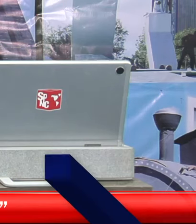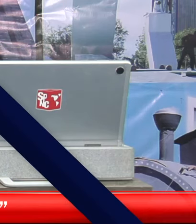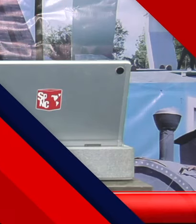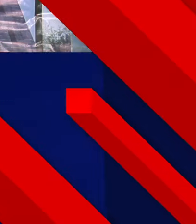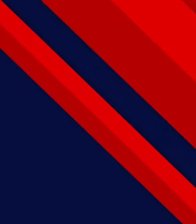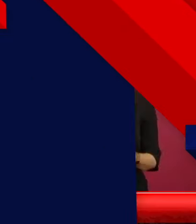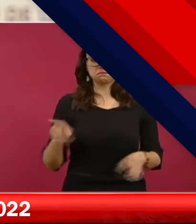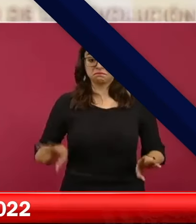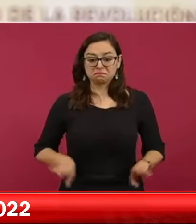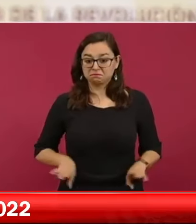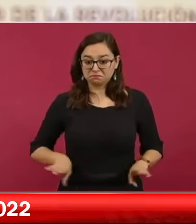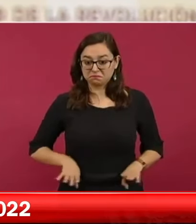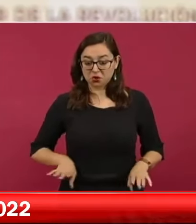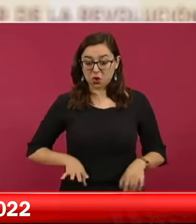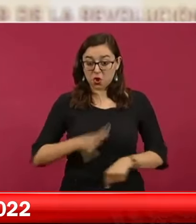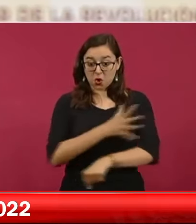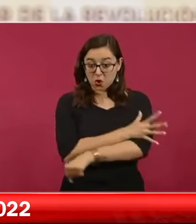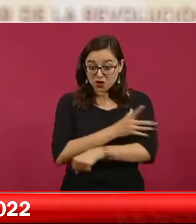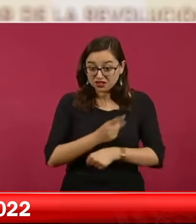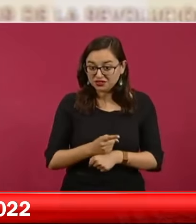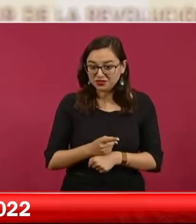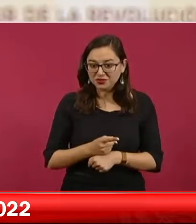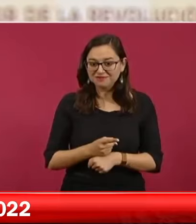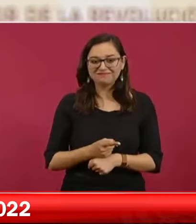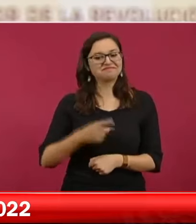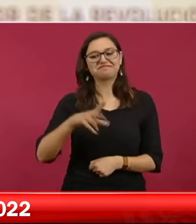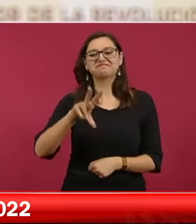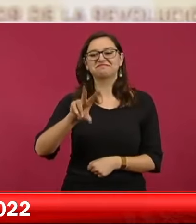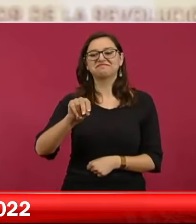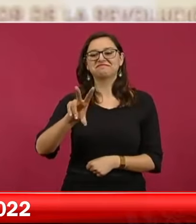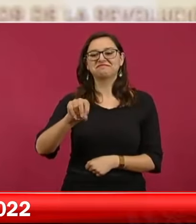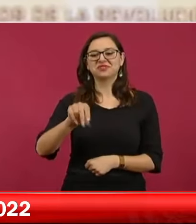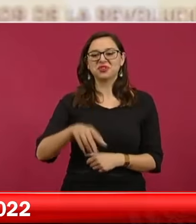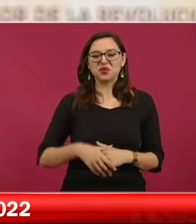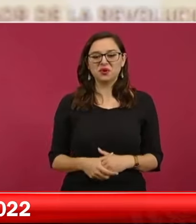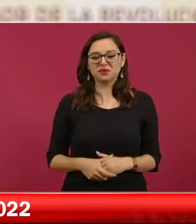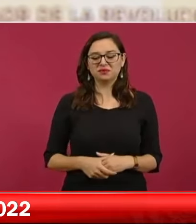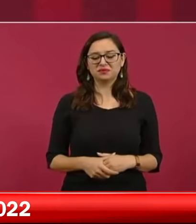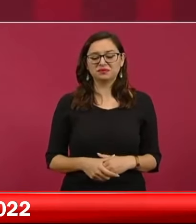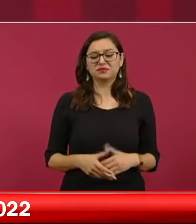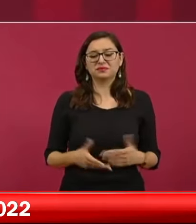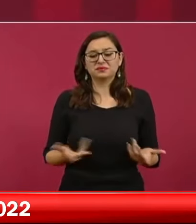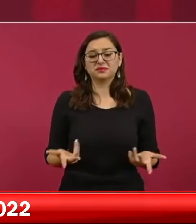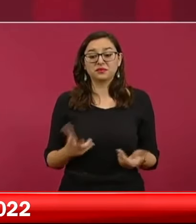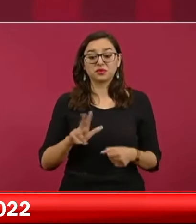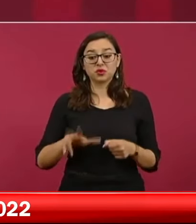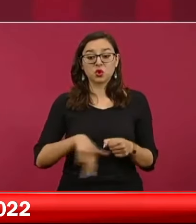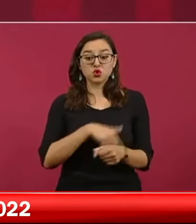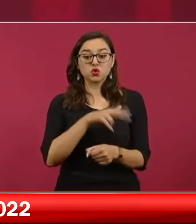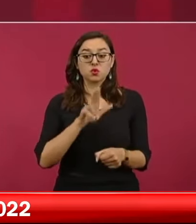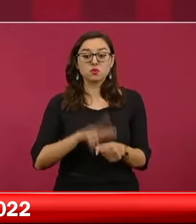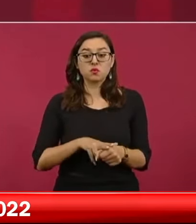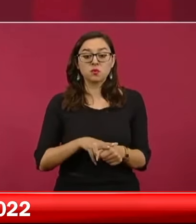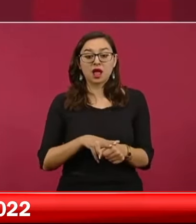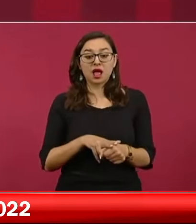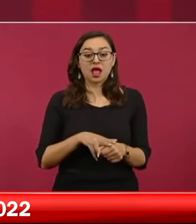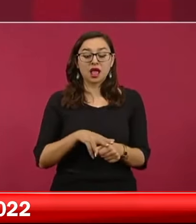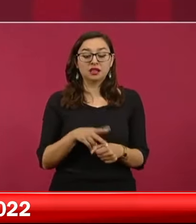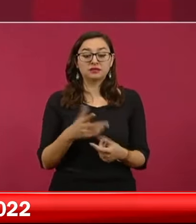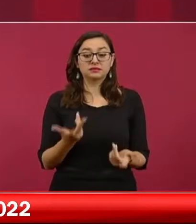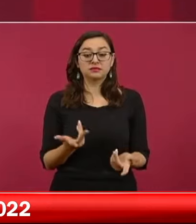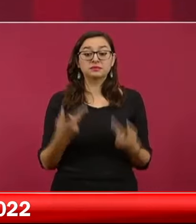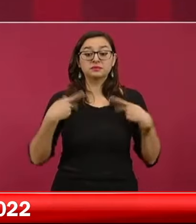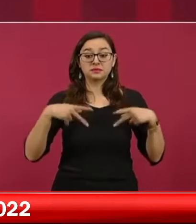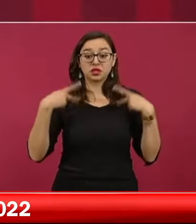méxico esto es normal a estos famosos o les